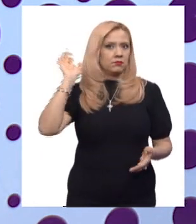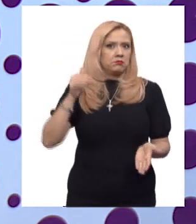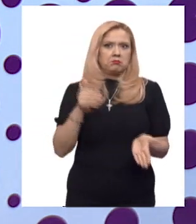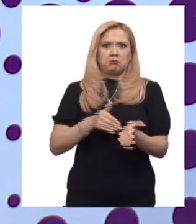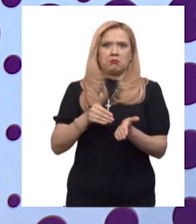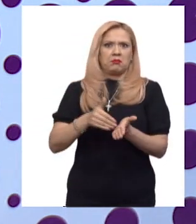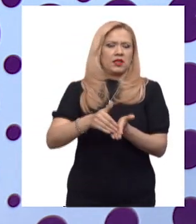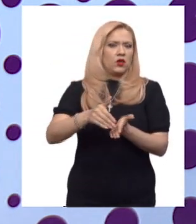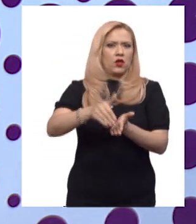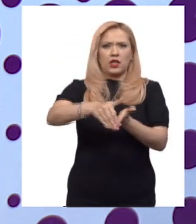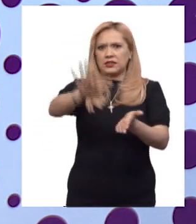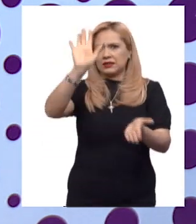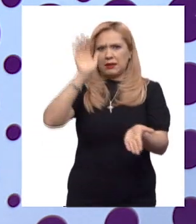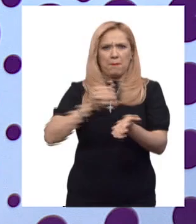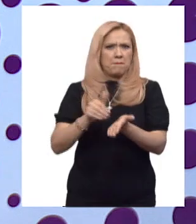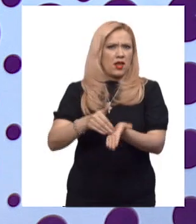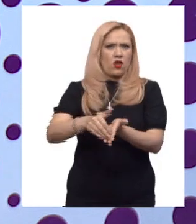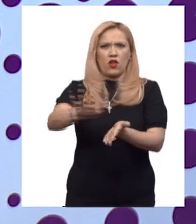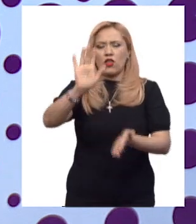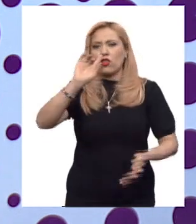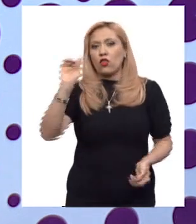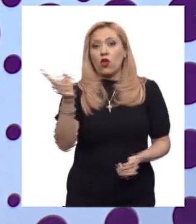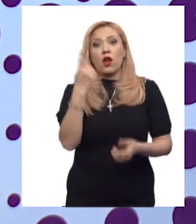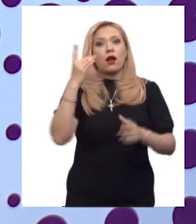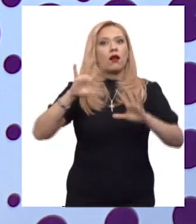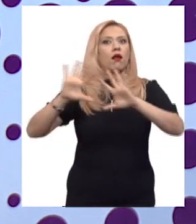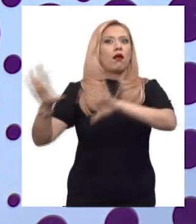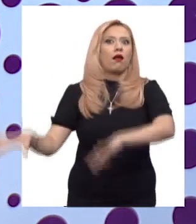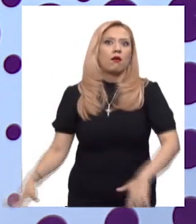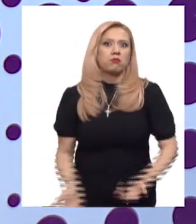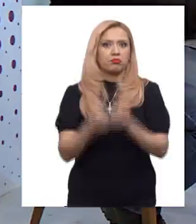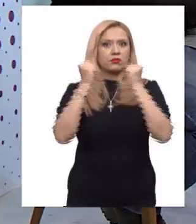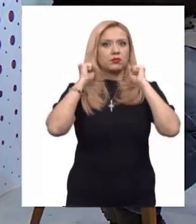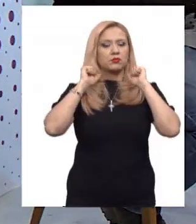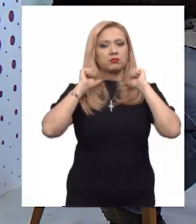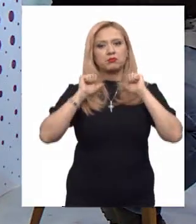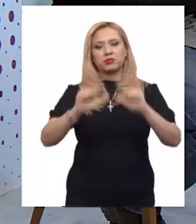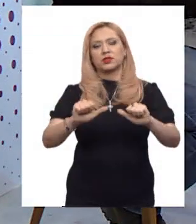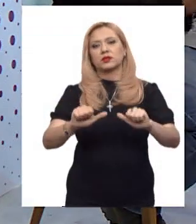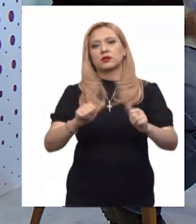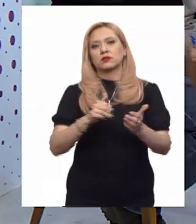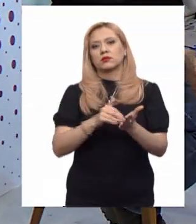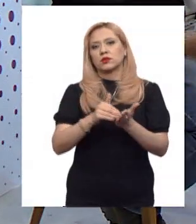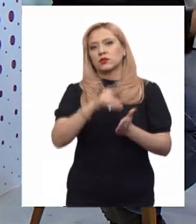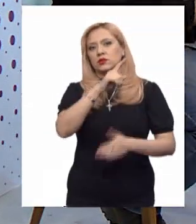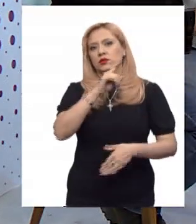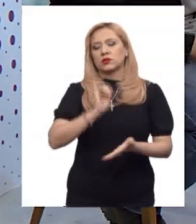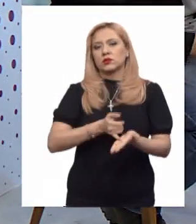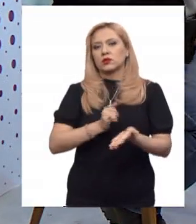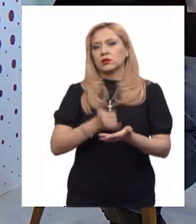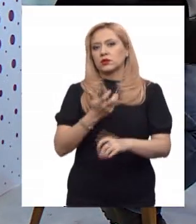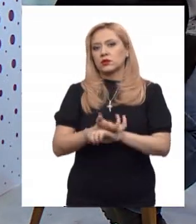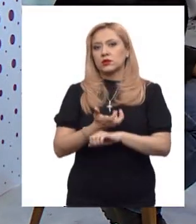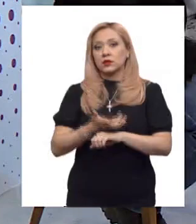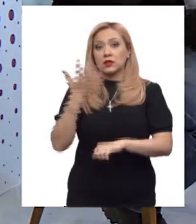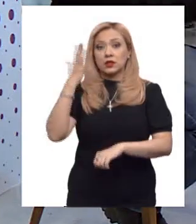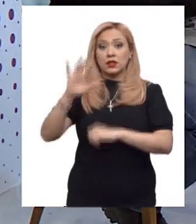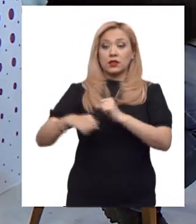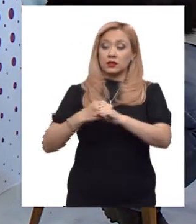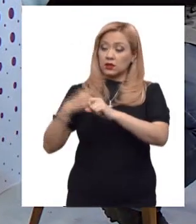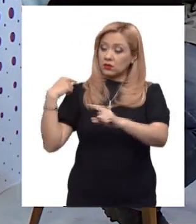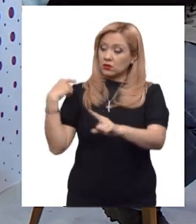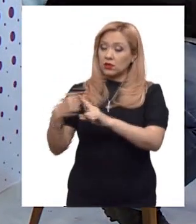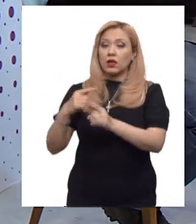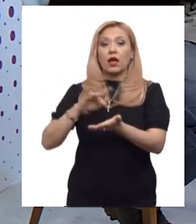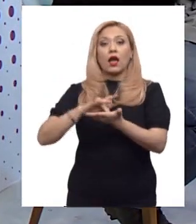es decir, millones de dólares recuperados por el fisco americano en tan solo 10 años gracias a este tipo de oficinas, ¿no?